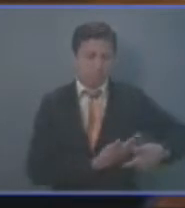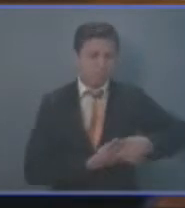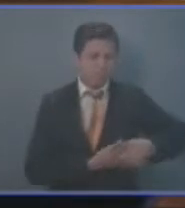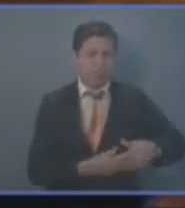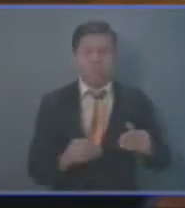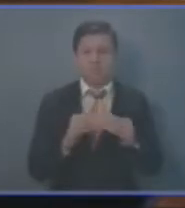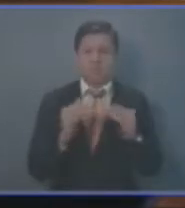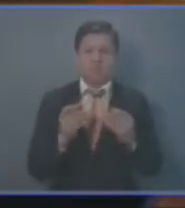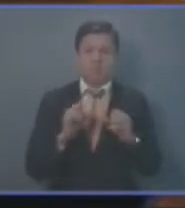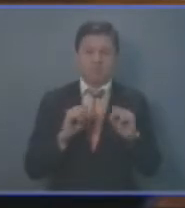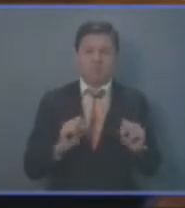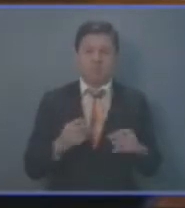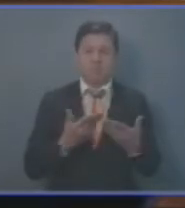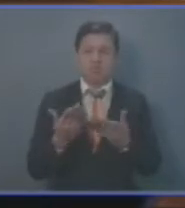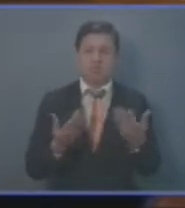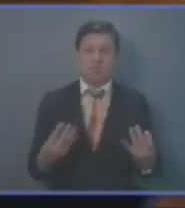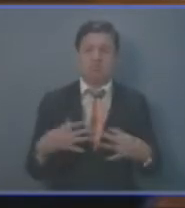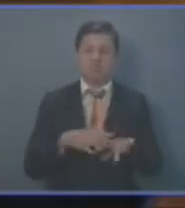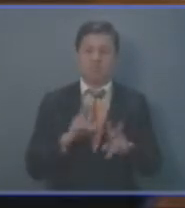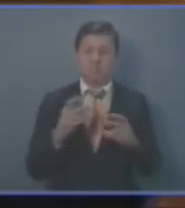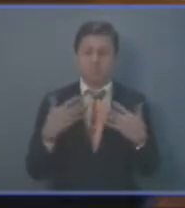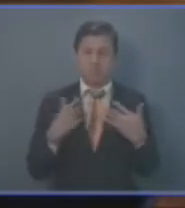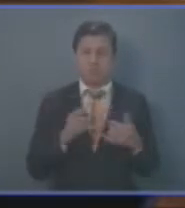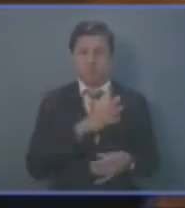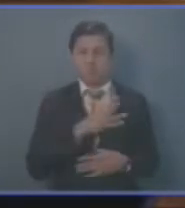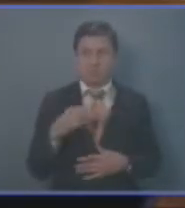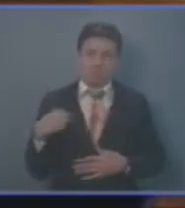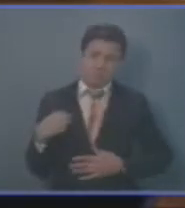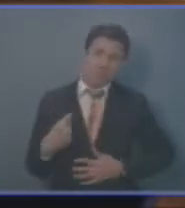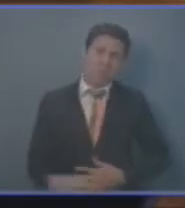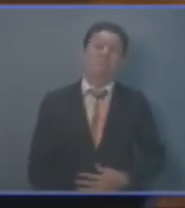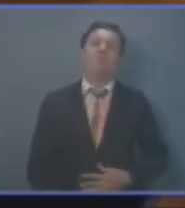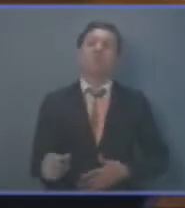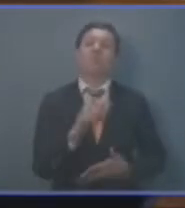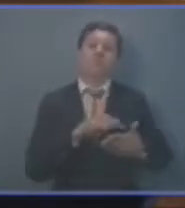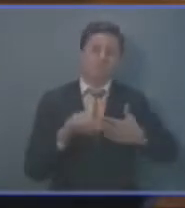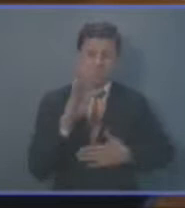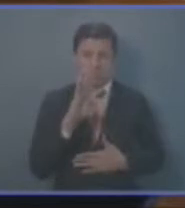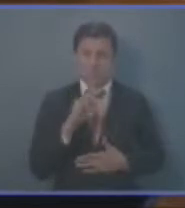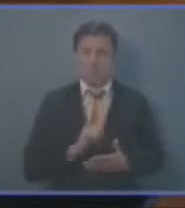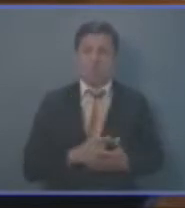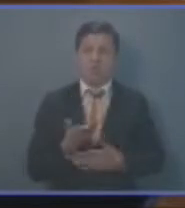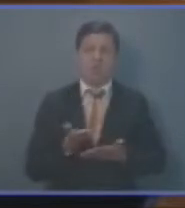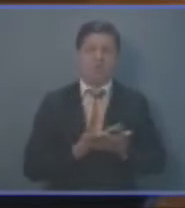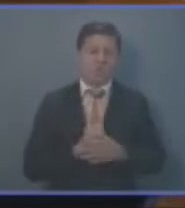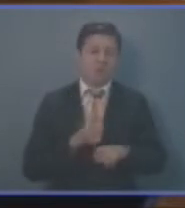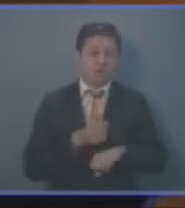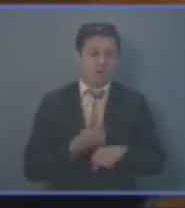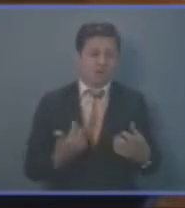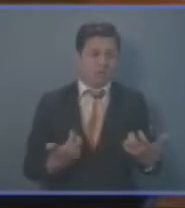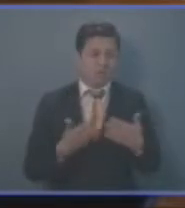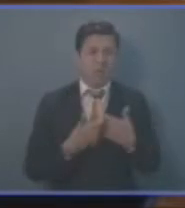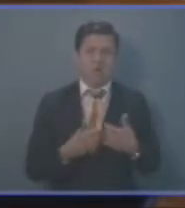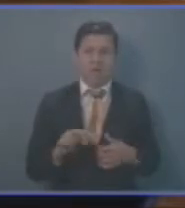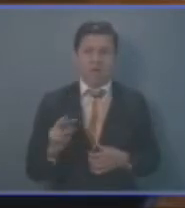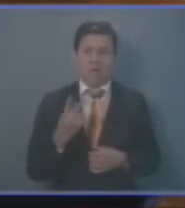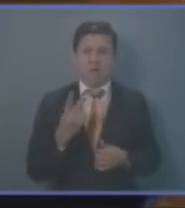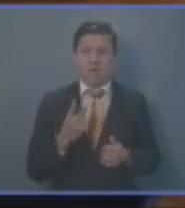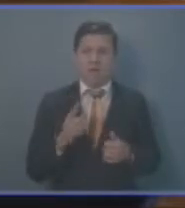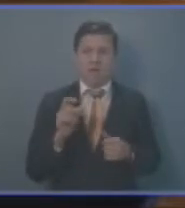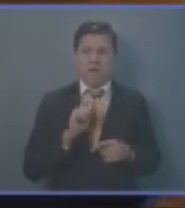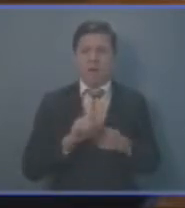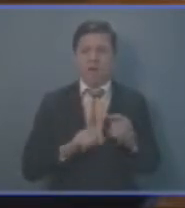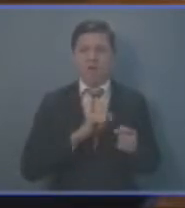integradas y servicios comunitarios de salud familiar. Literal B, la consolidación del segundo nivel de